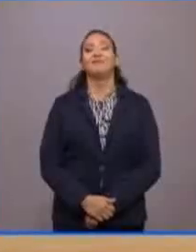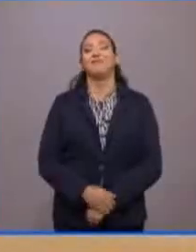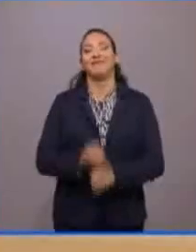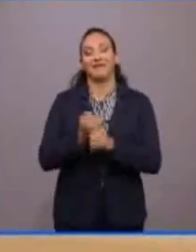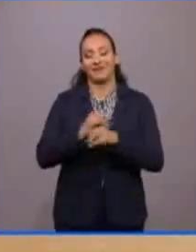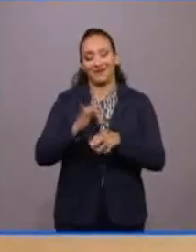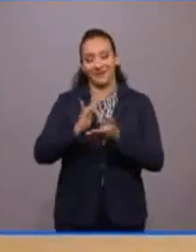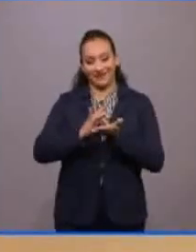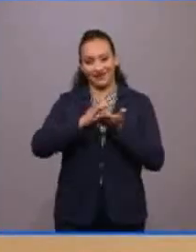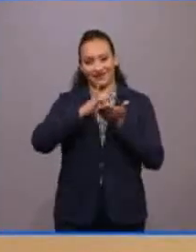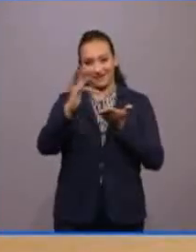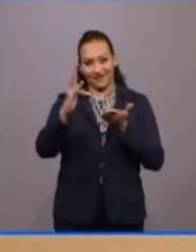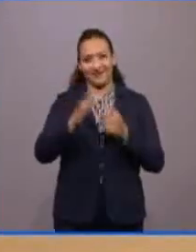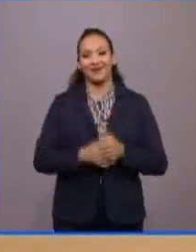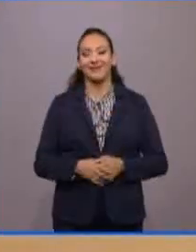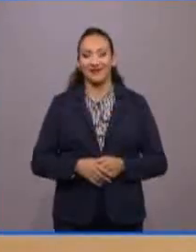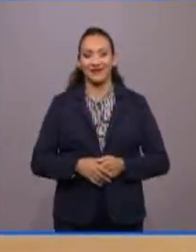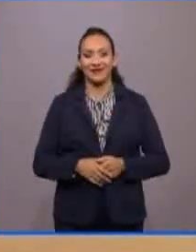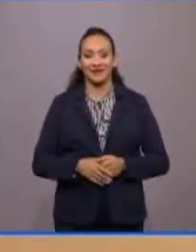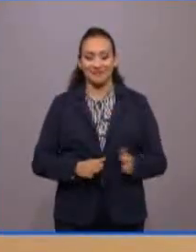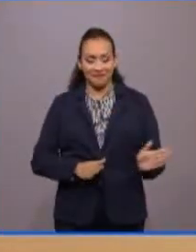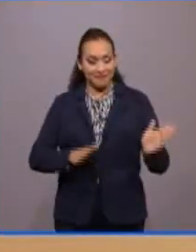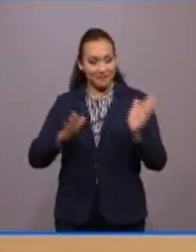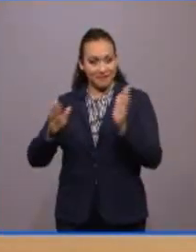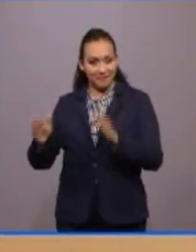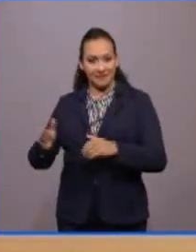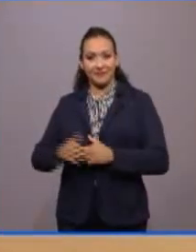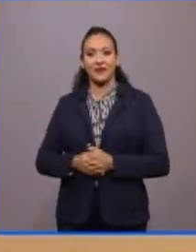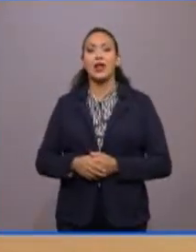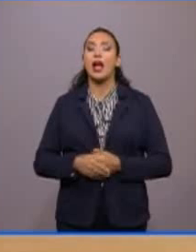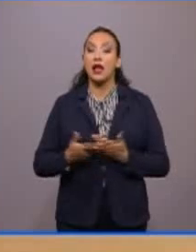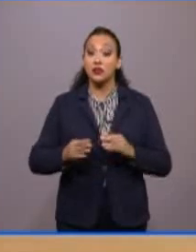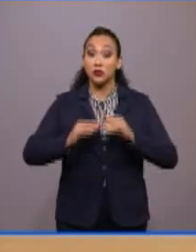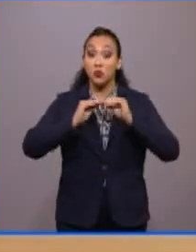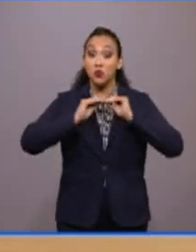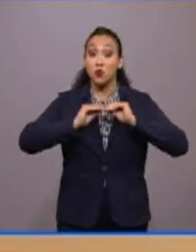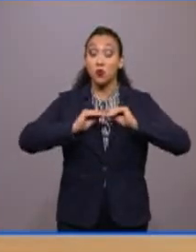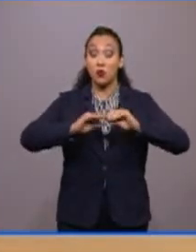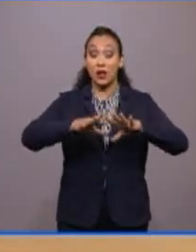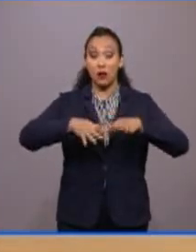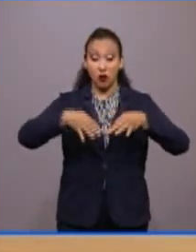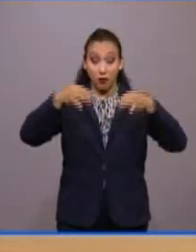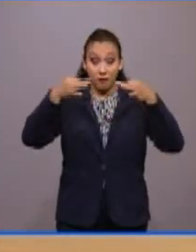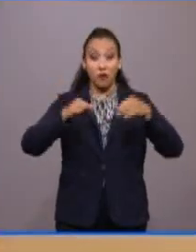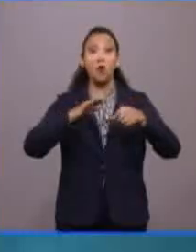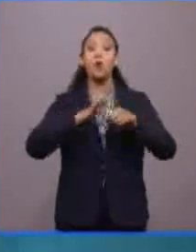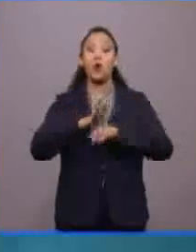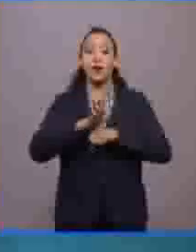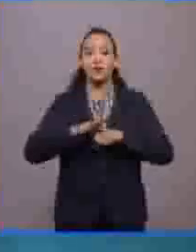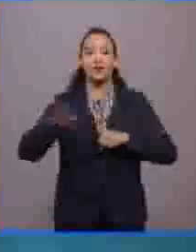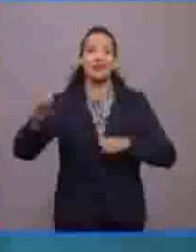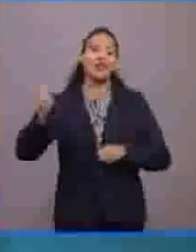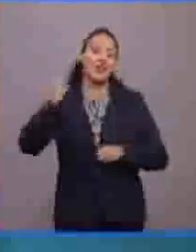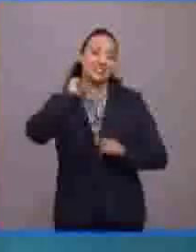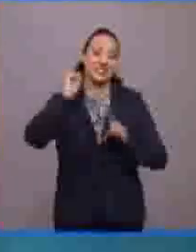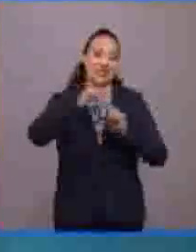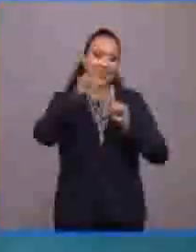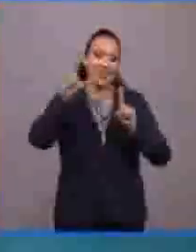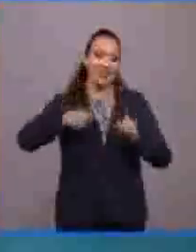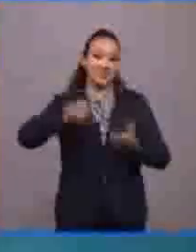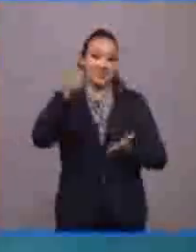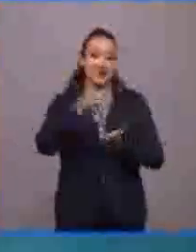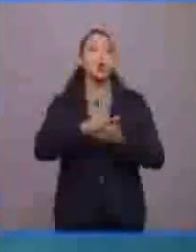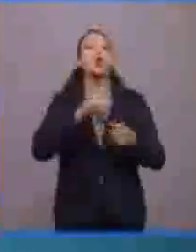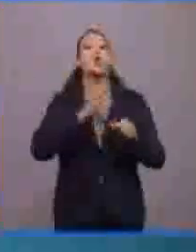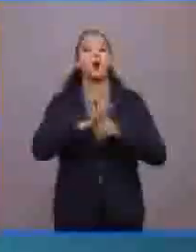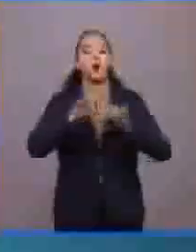Muchas gracias, Juan Carlos, por este reporte. Y justamente se publicó en el Diario Oficial el decreto del Senado de la República, mediante el